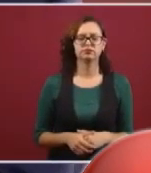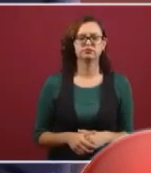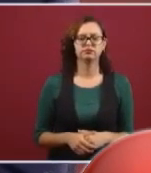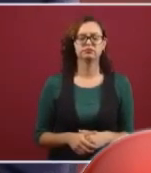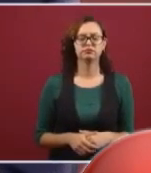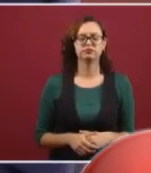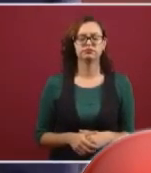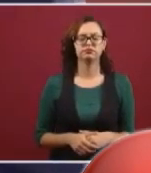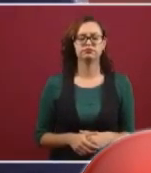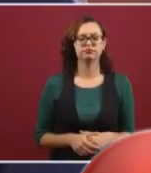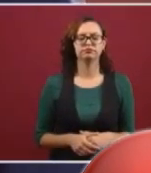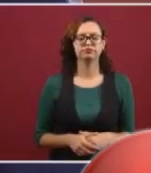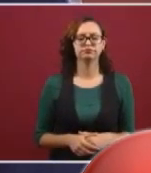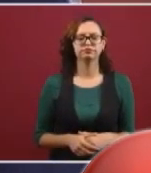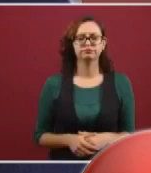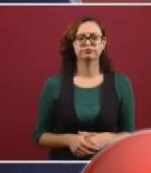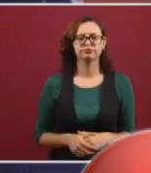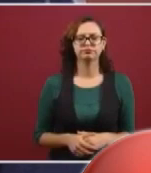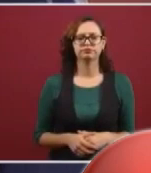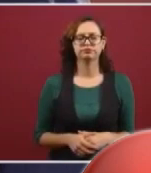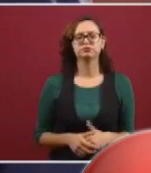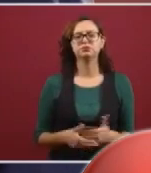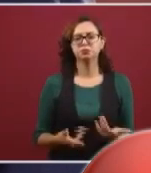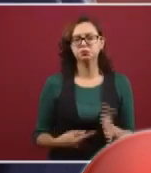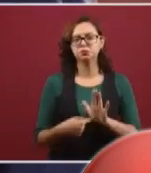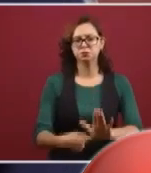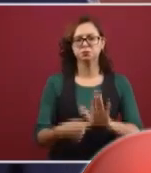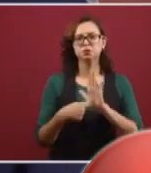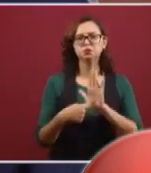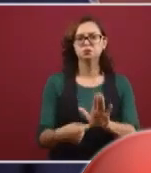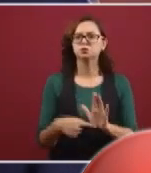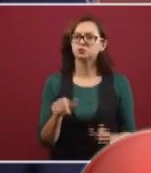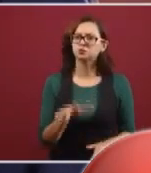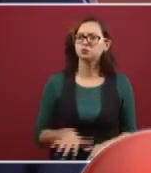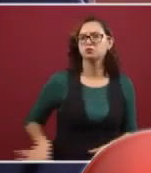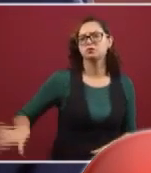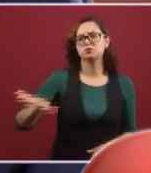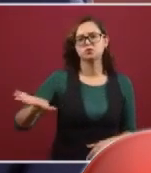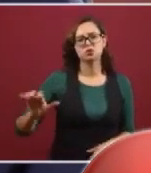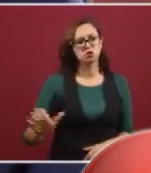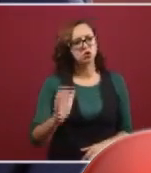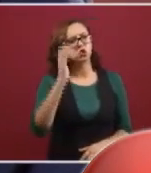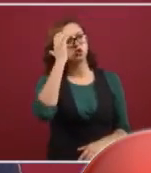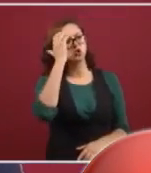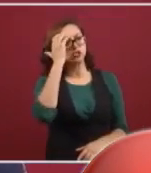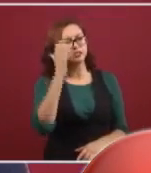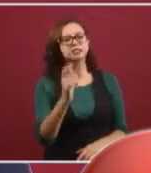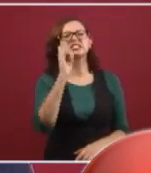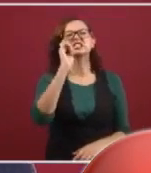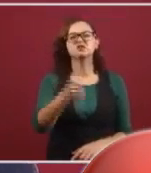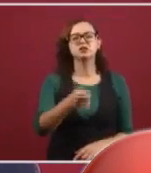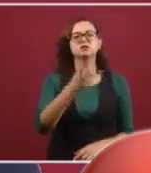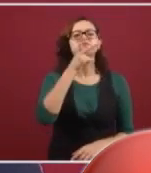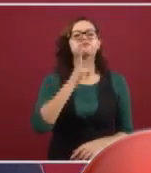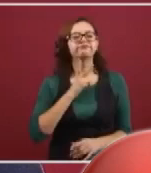se está rescatando a la industria petrolera.